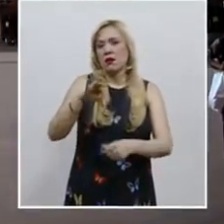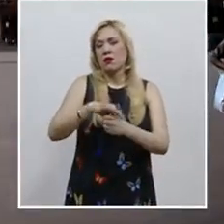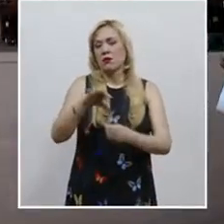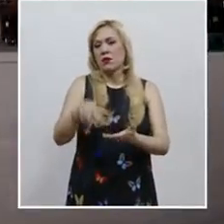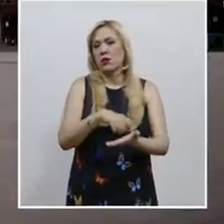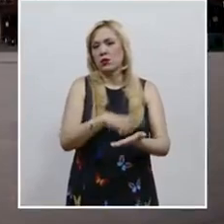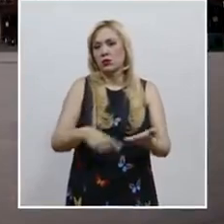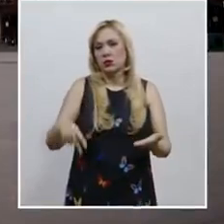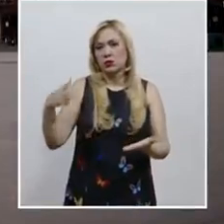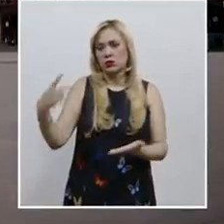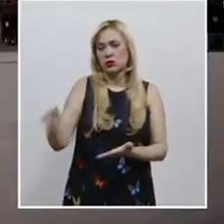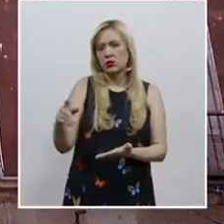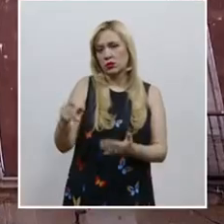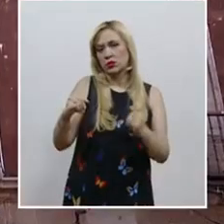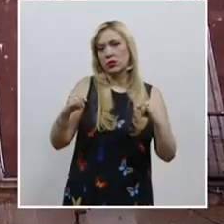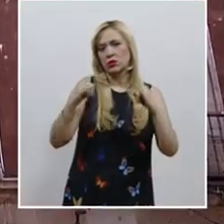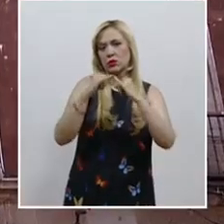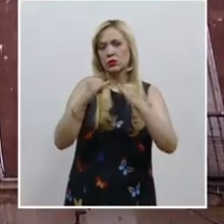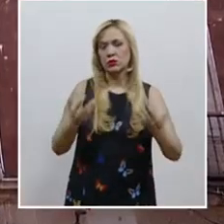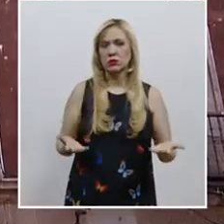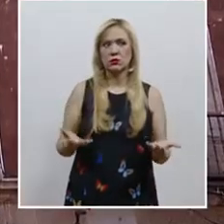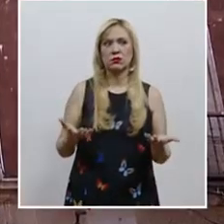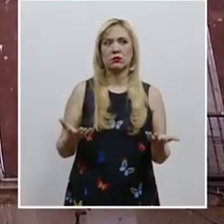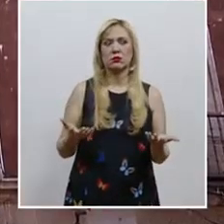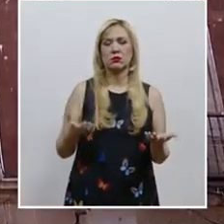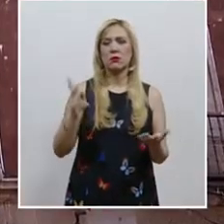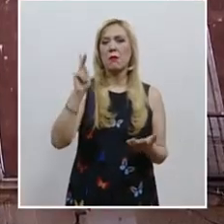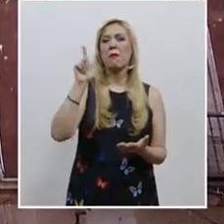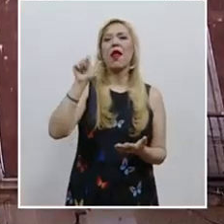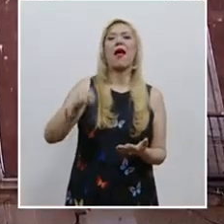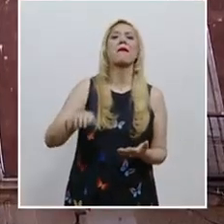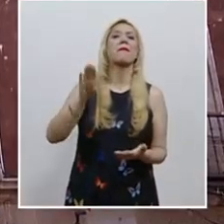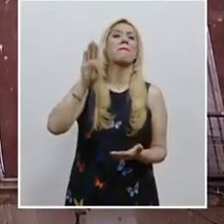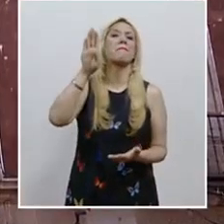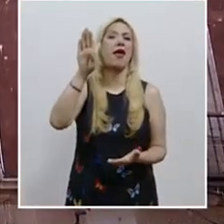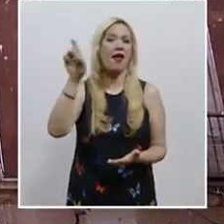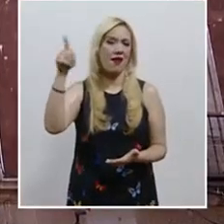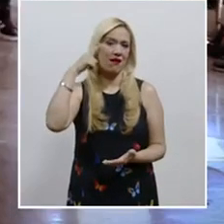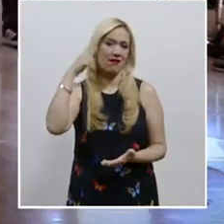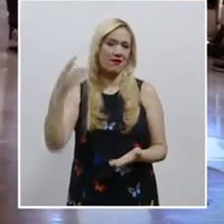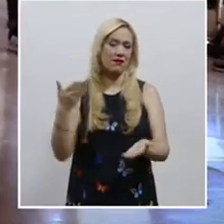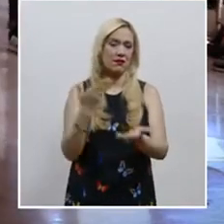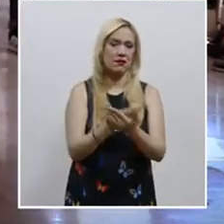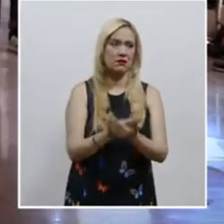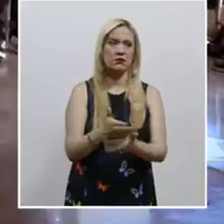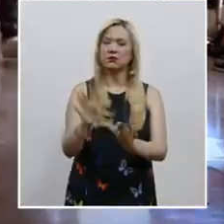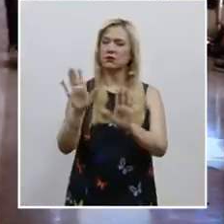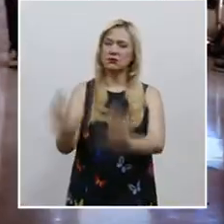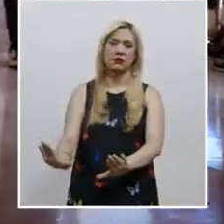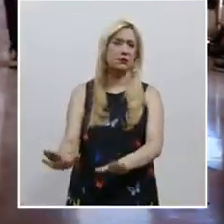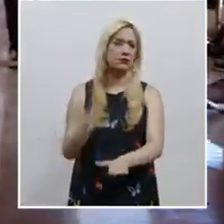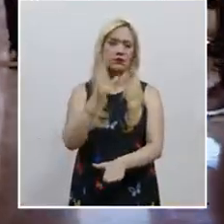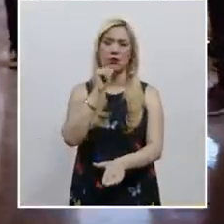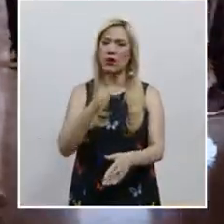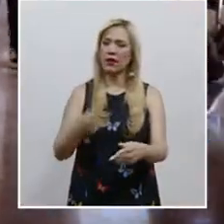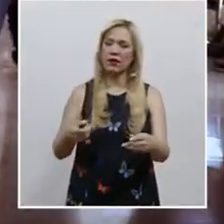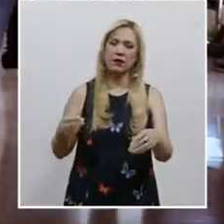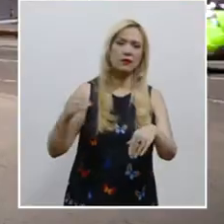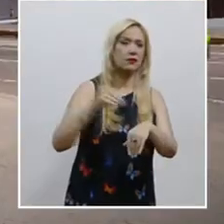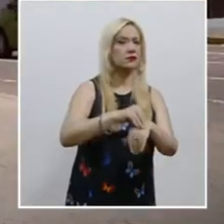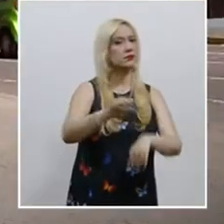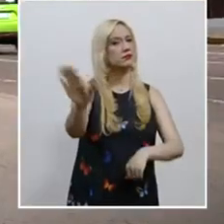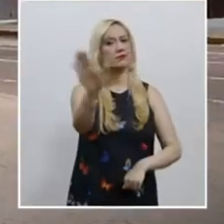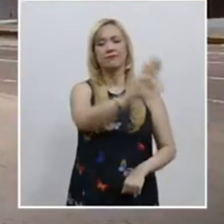parte de las reformas político-electorales mejor conocidas como Plan B. Dicha suspensión tiene el efecto de que las reformas